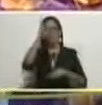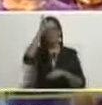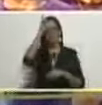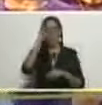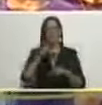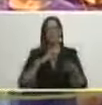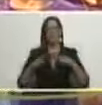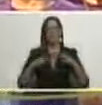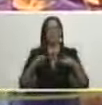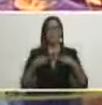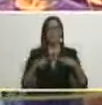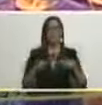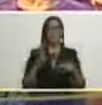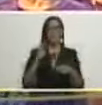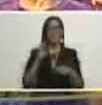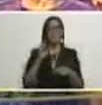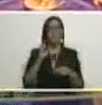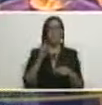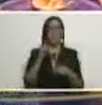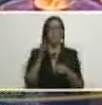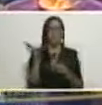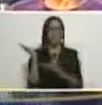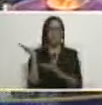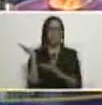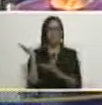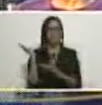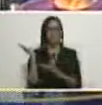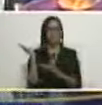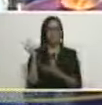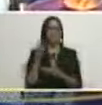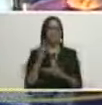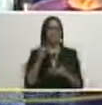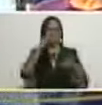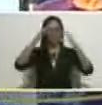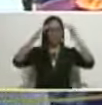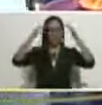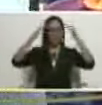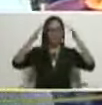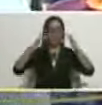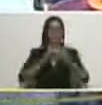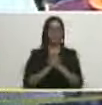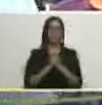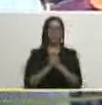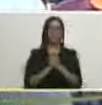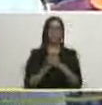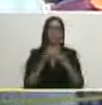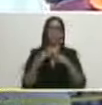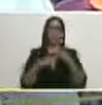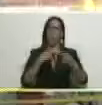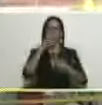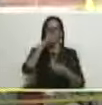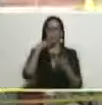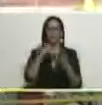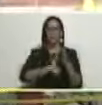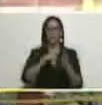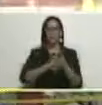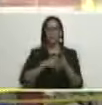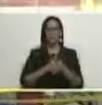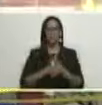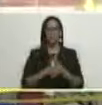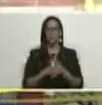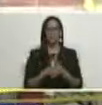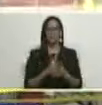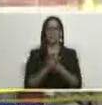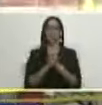el rector Rafael Pineda. Rafael, mi saludo pues, camarada, de todos los años de lucha.